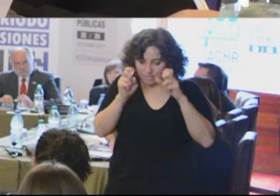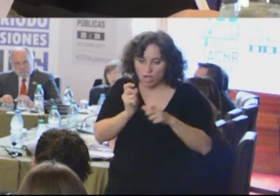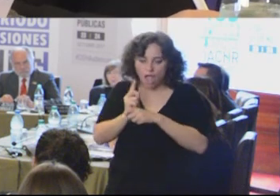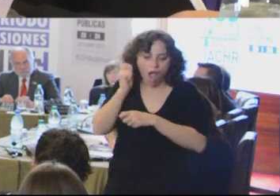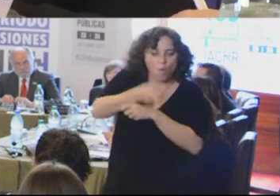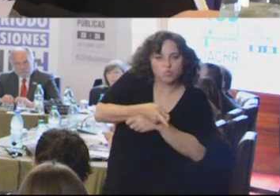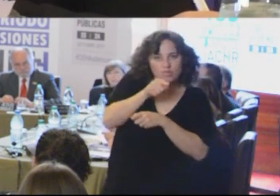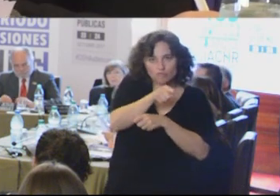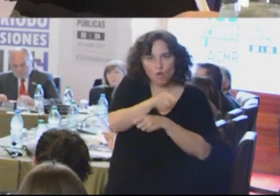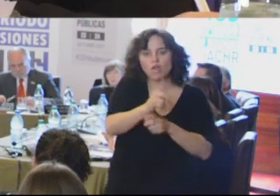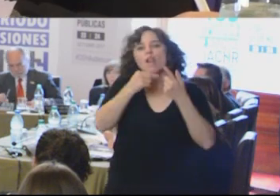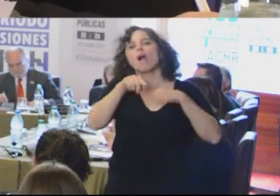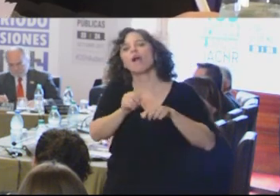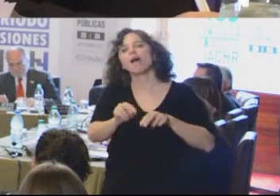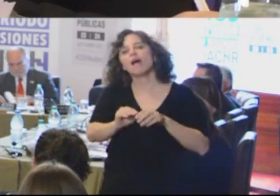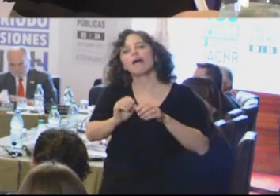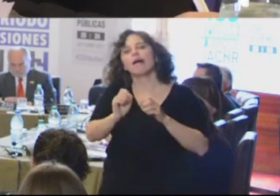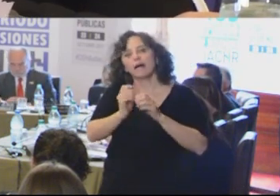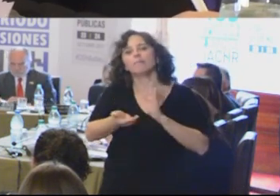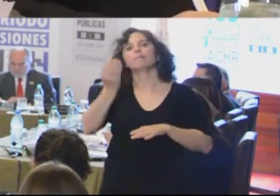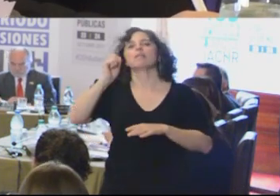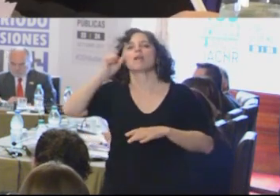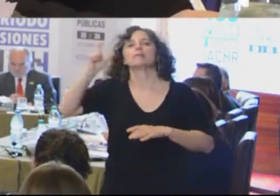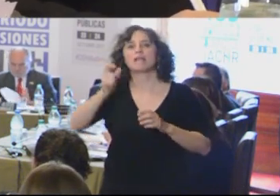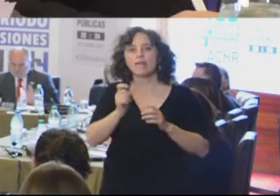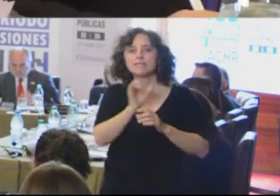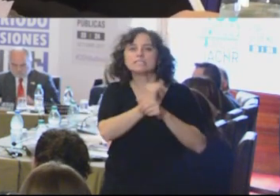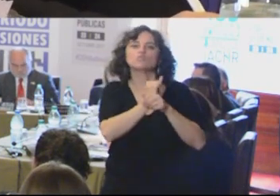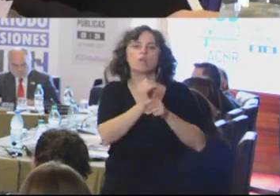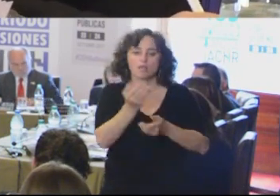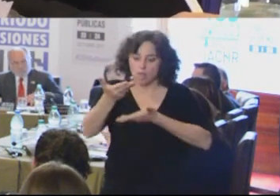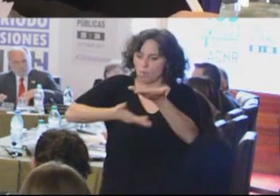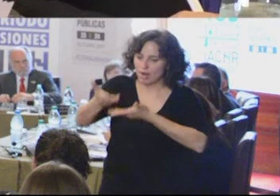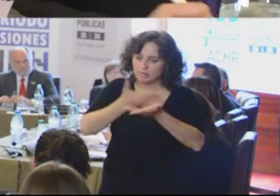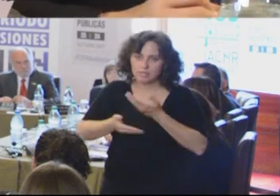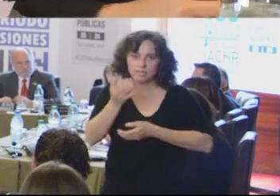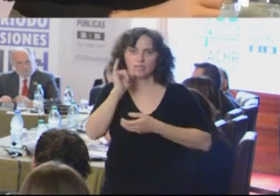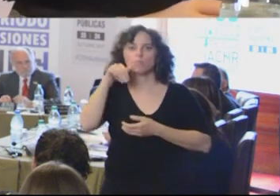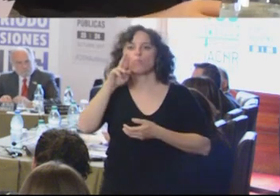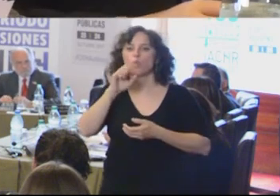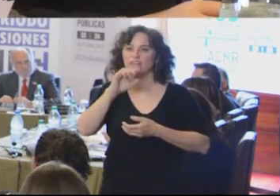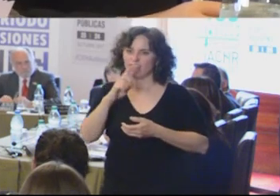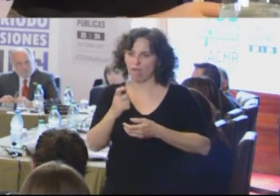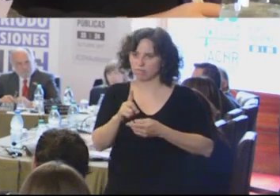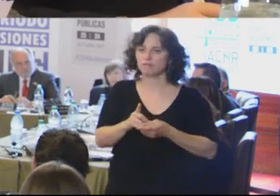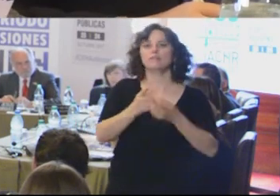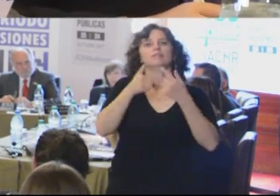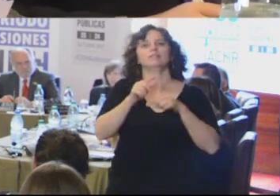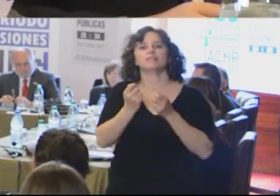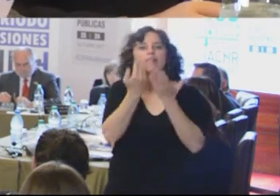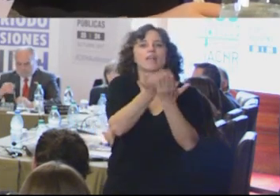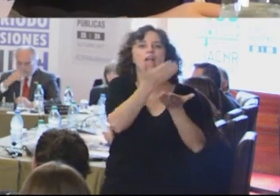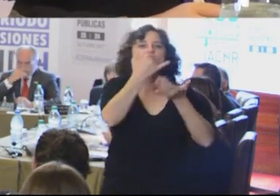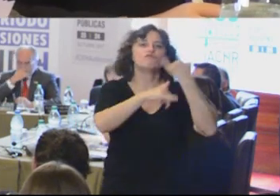para elevar las capacidades institucionales con el fin de combatir la impunidad 3 entregar los informes a la